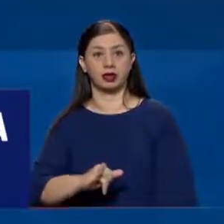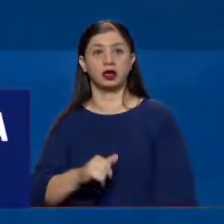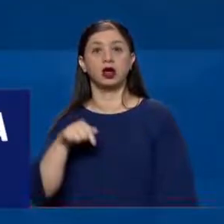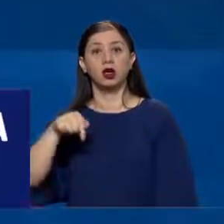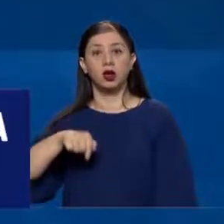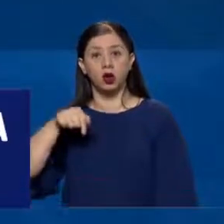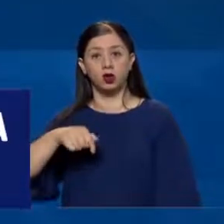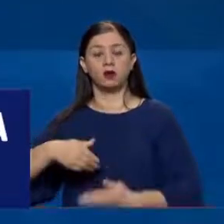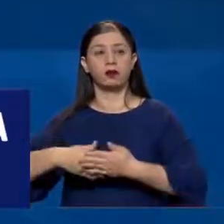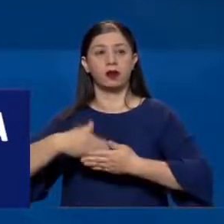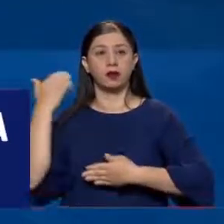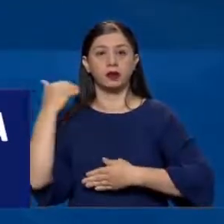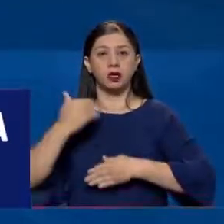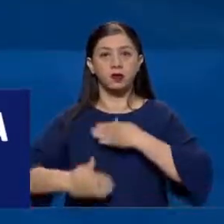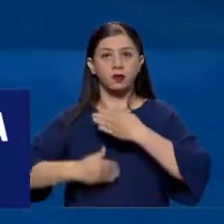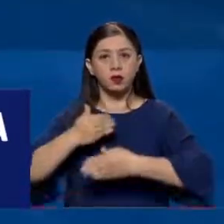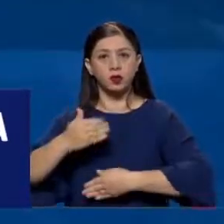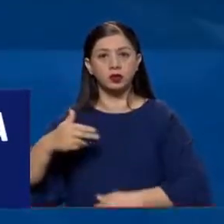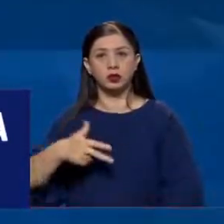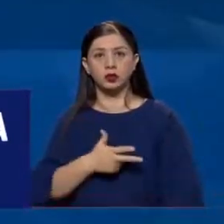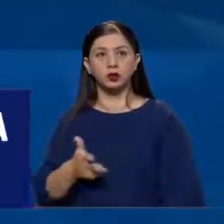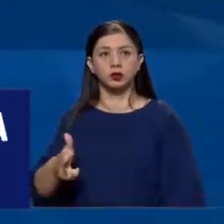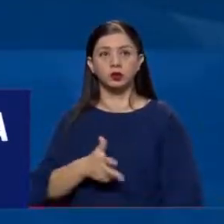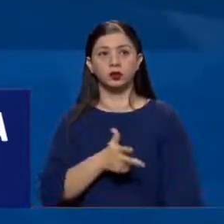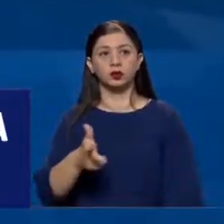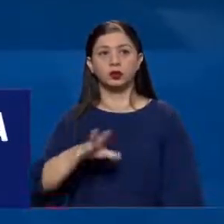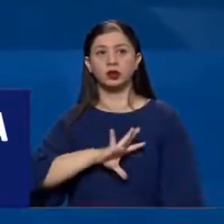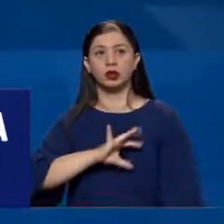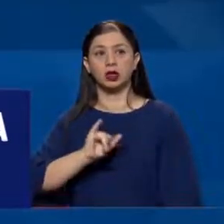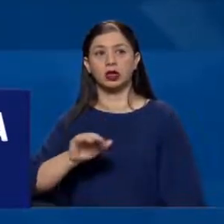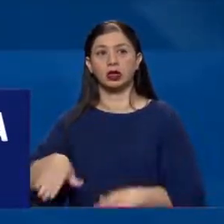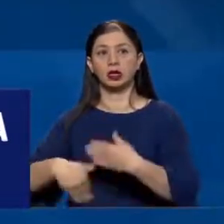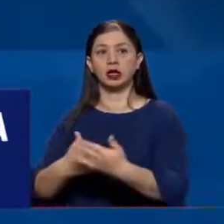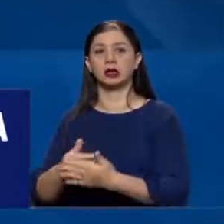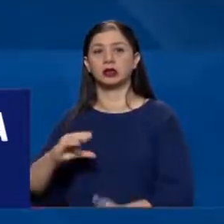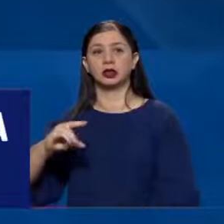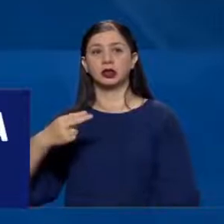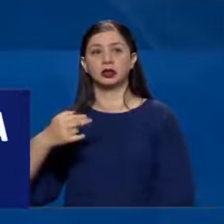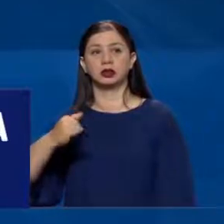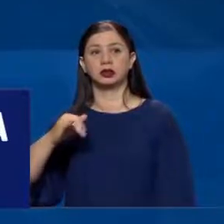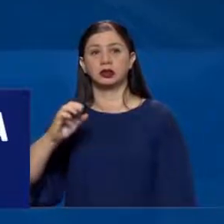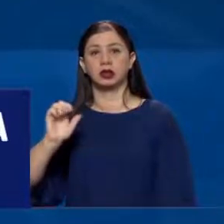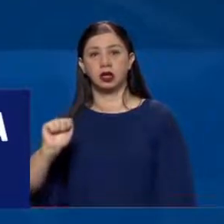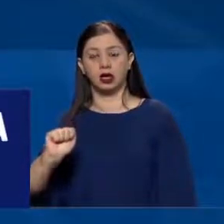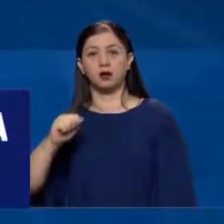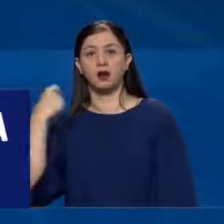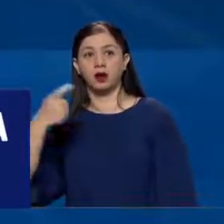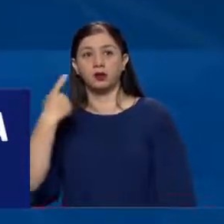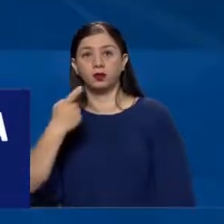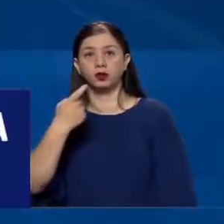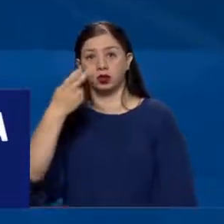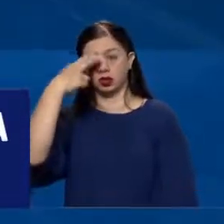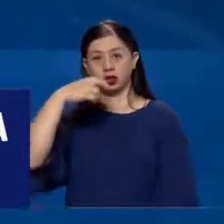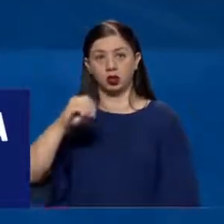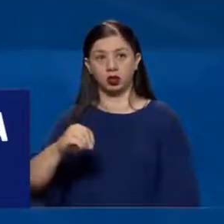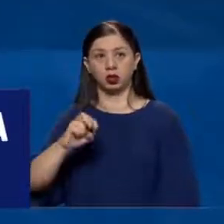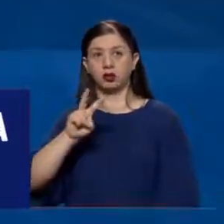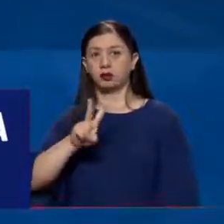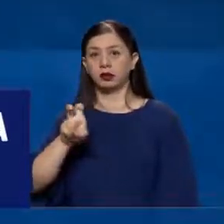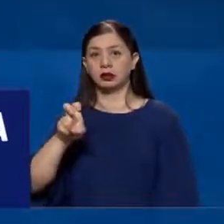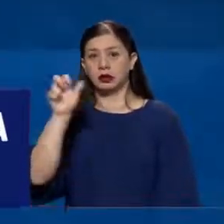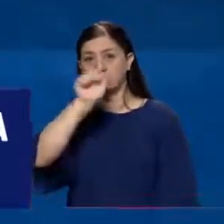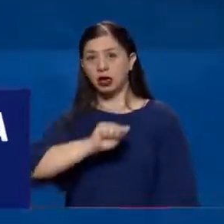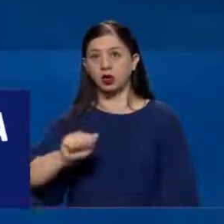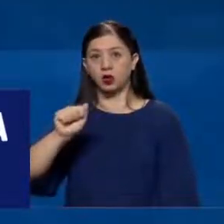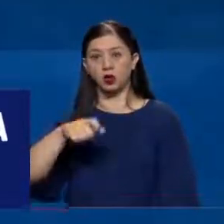va a iniciar un recorrido desde Cali hacia Chía para buscar a su hijo, porque desde ese día, el 27 de agosto, no aparece.